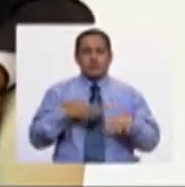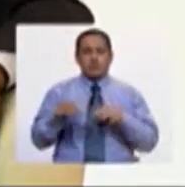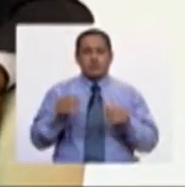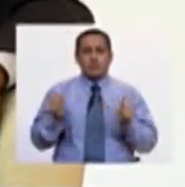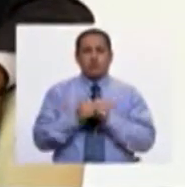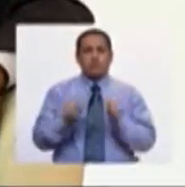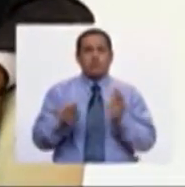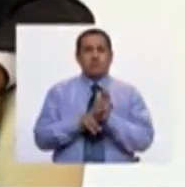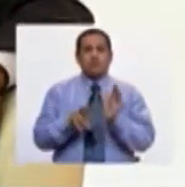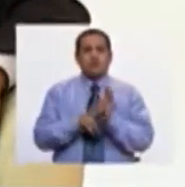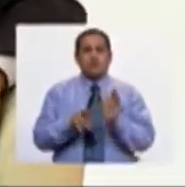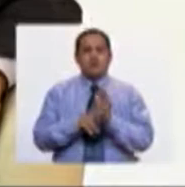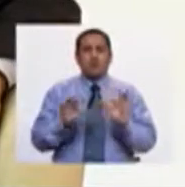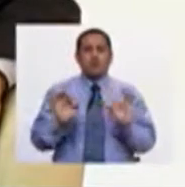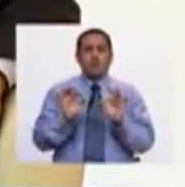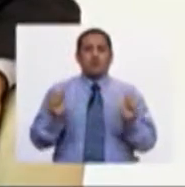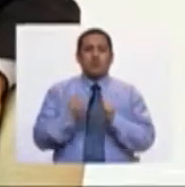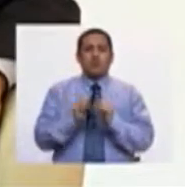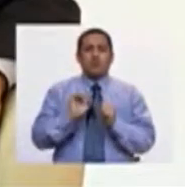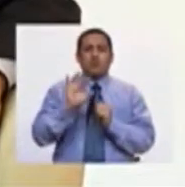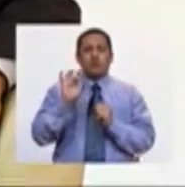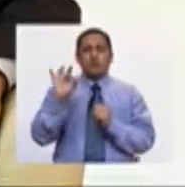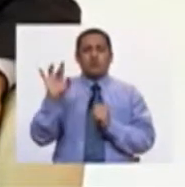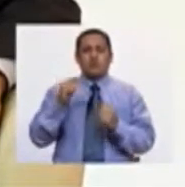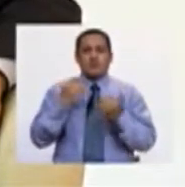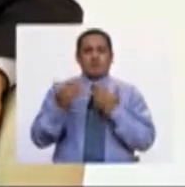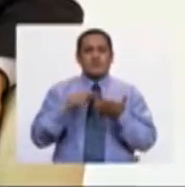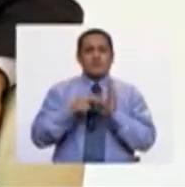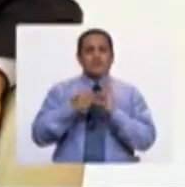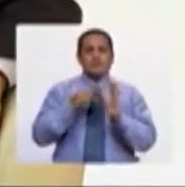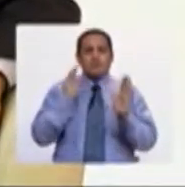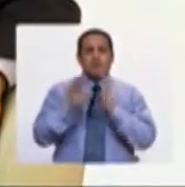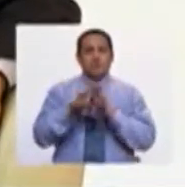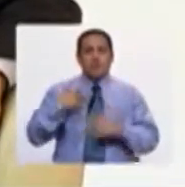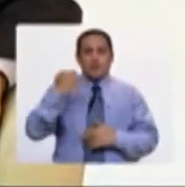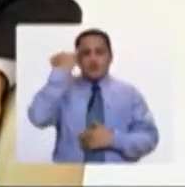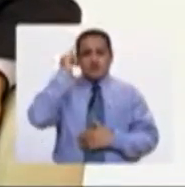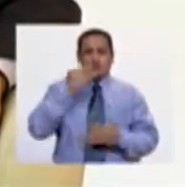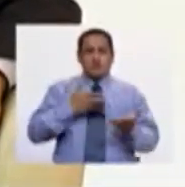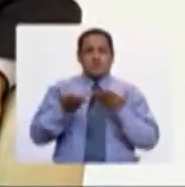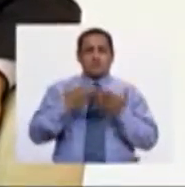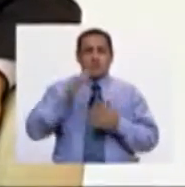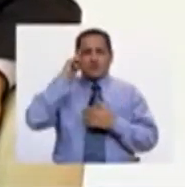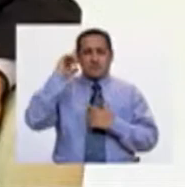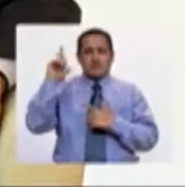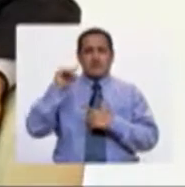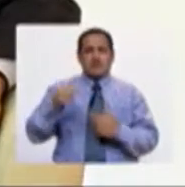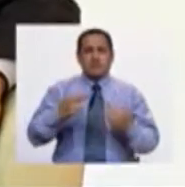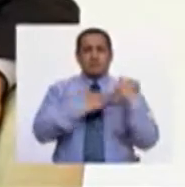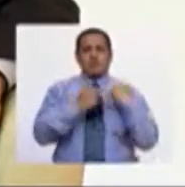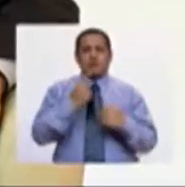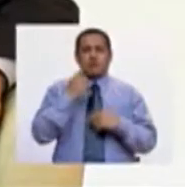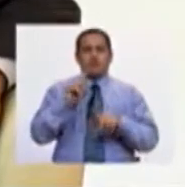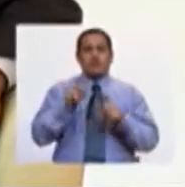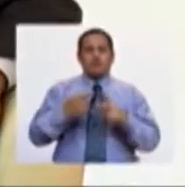hacerlo con un sistema voluntario o a través de otros mecanismos. Es decir, la idea de un servicio militar obligatorio